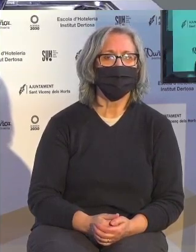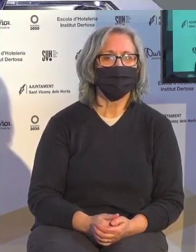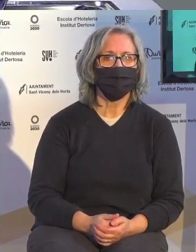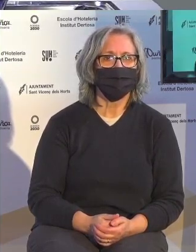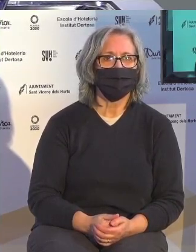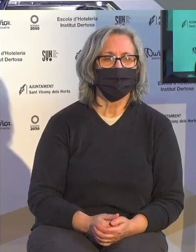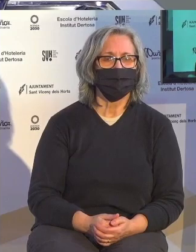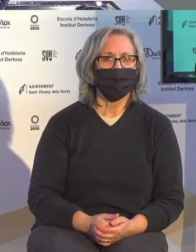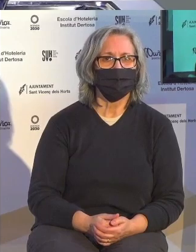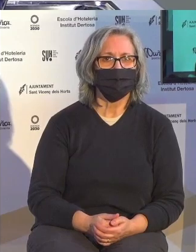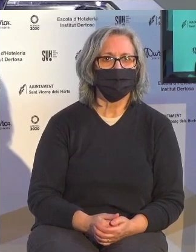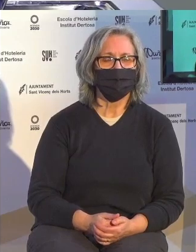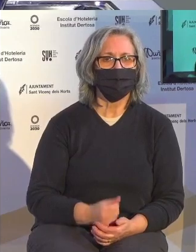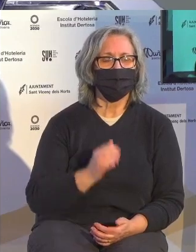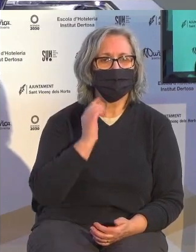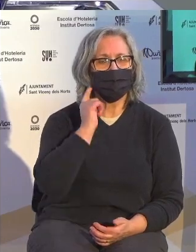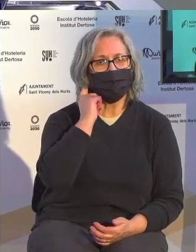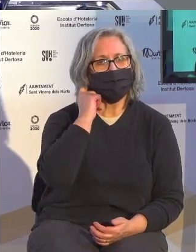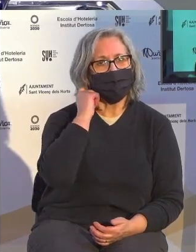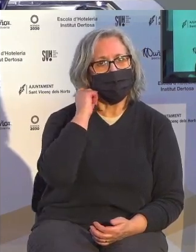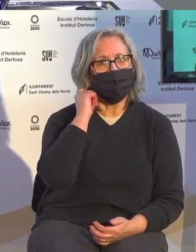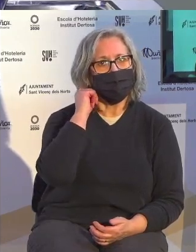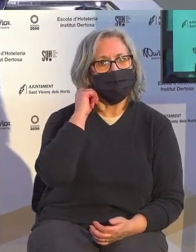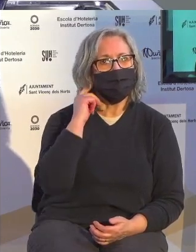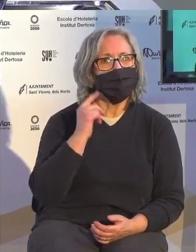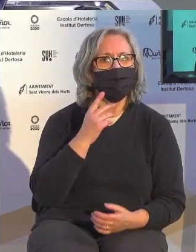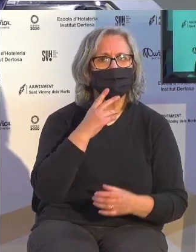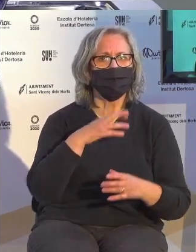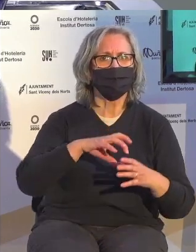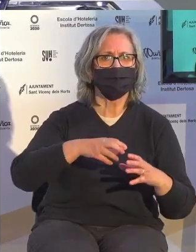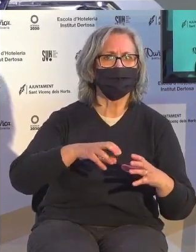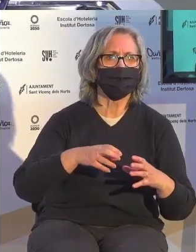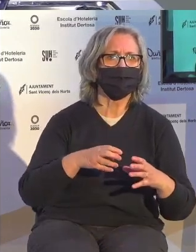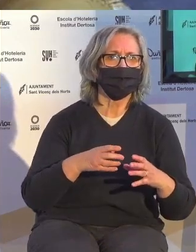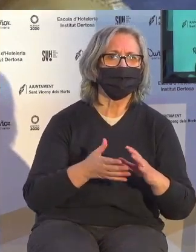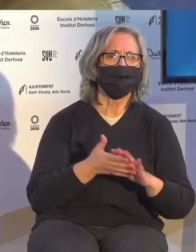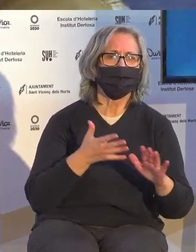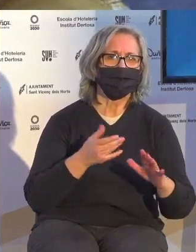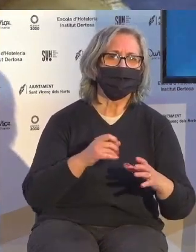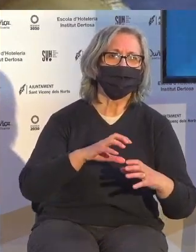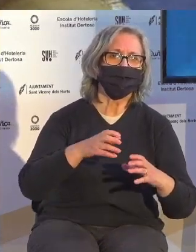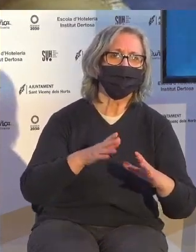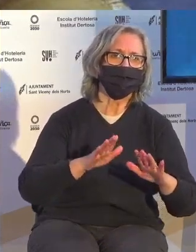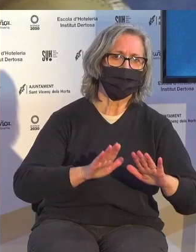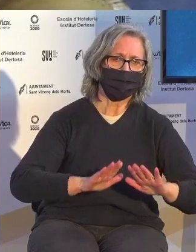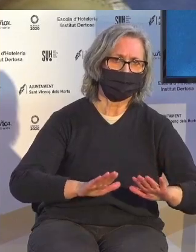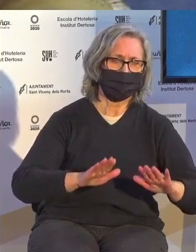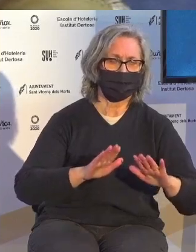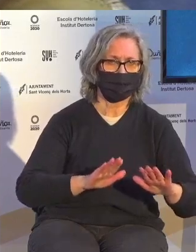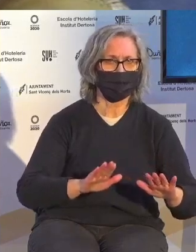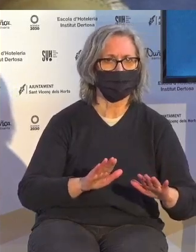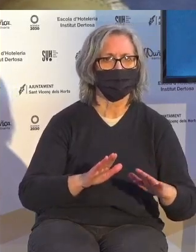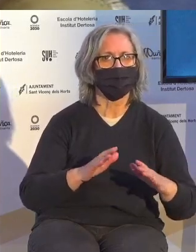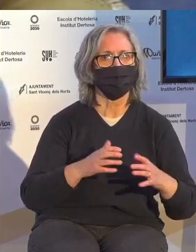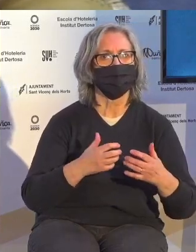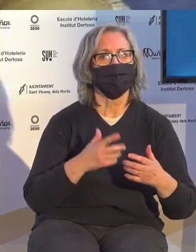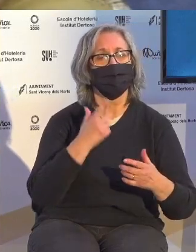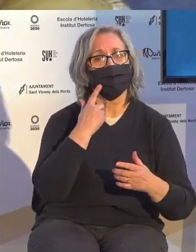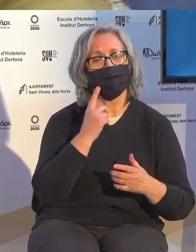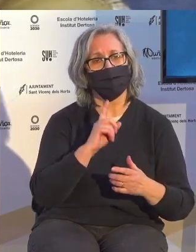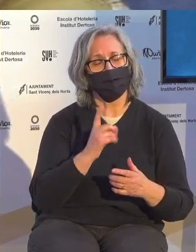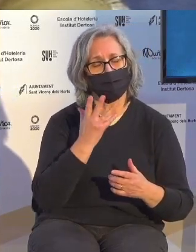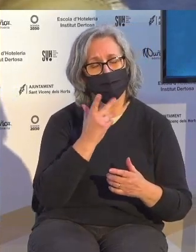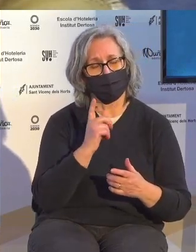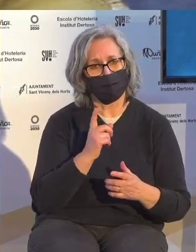el apóstol va a ser más poderoso con mucho con mucha lata de leche pero miren